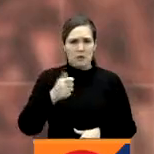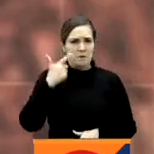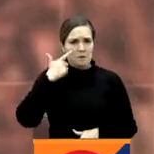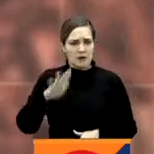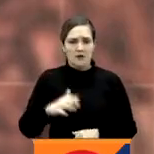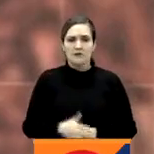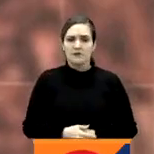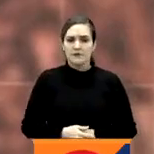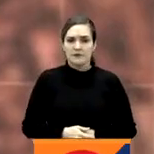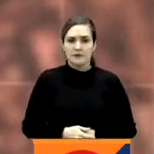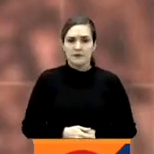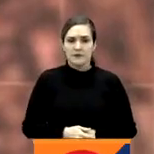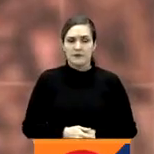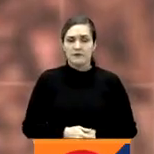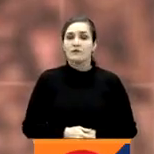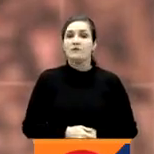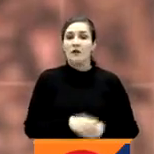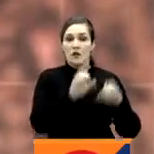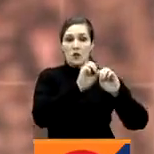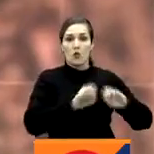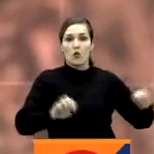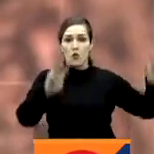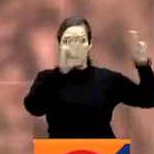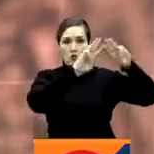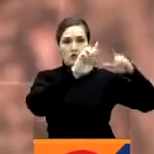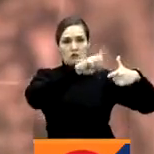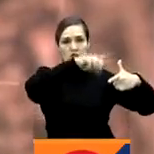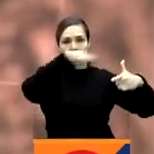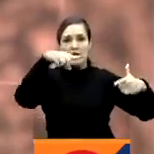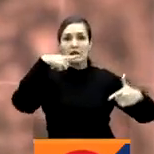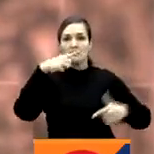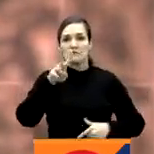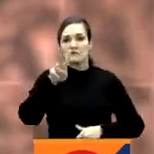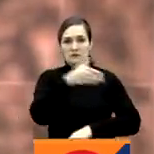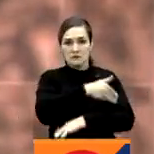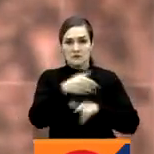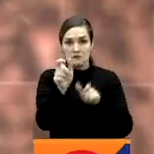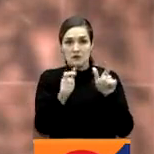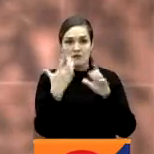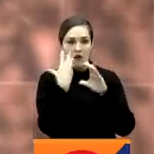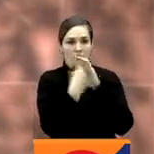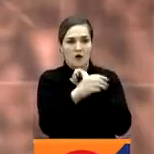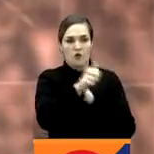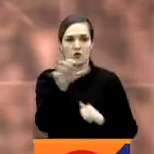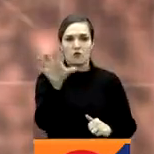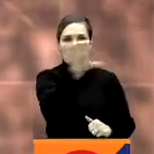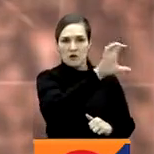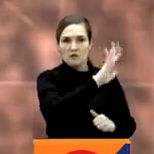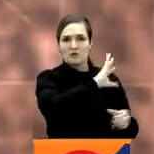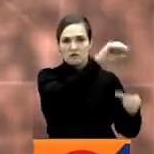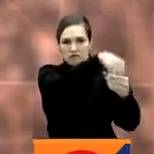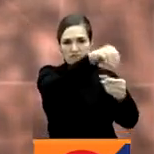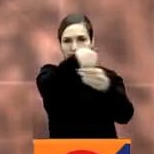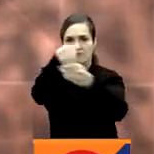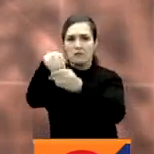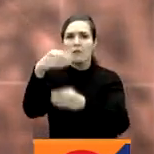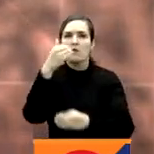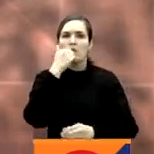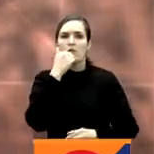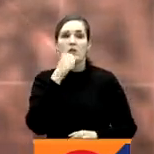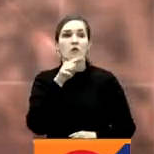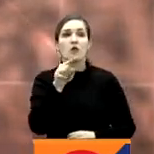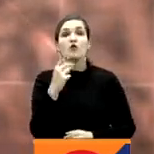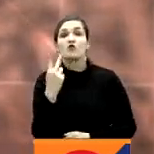según cifras de las naciones unidas- más de dos millones de personas han salido de ucrania buscando refugio en los países vecinos y entre ellos están los